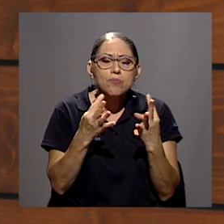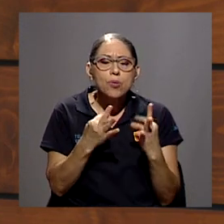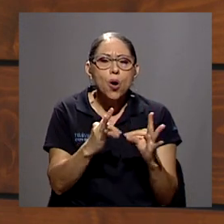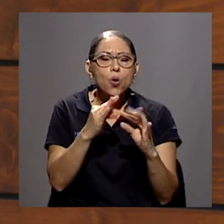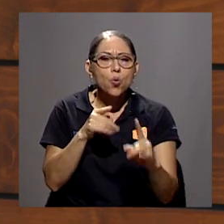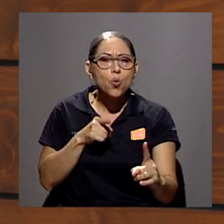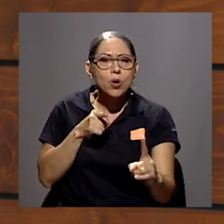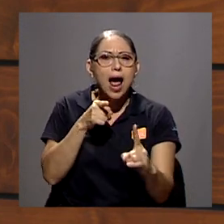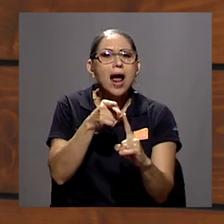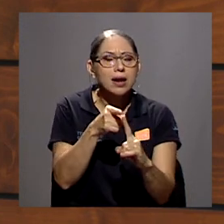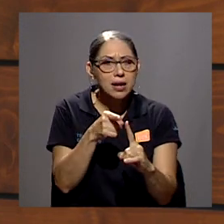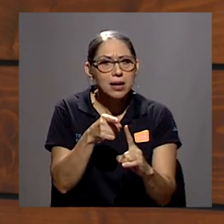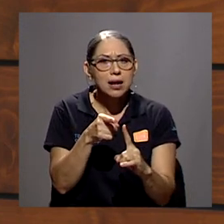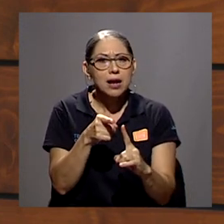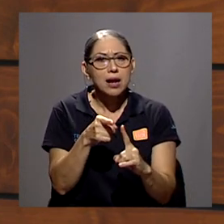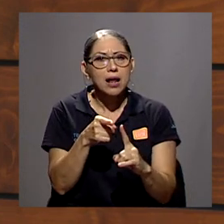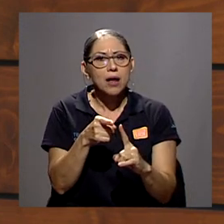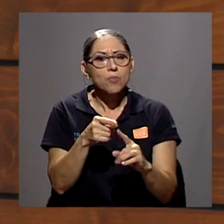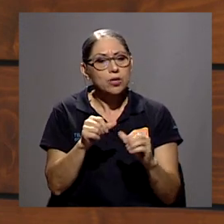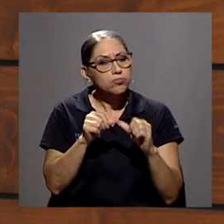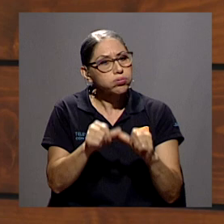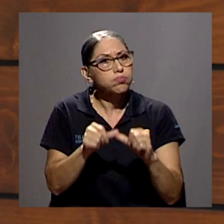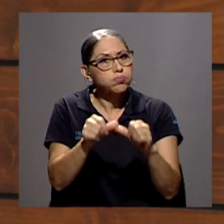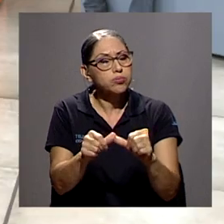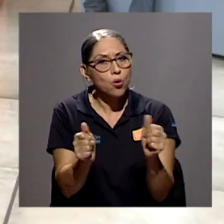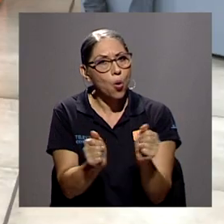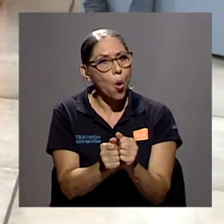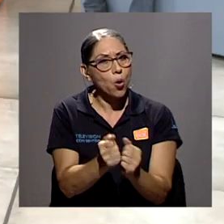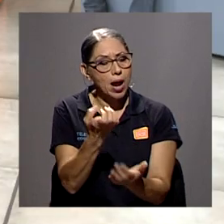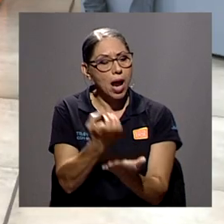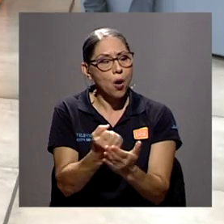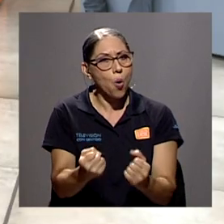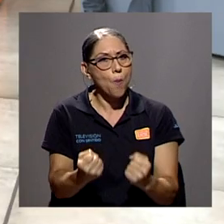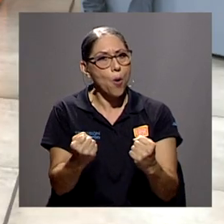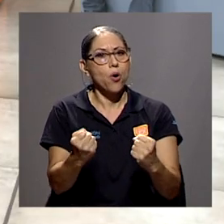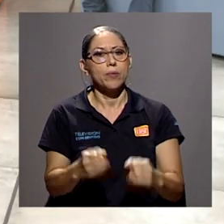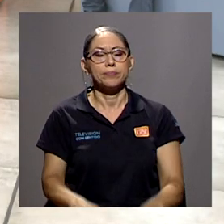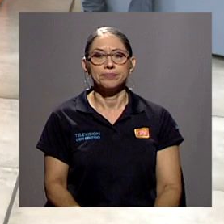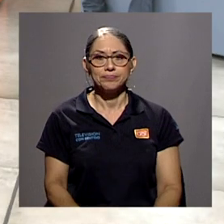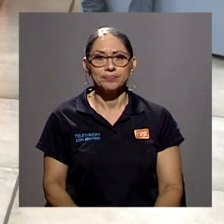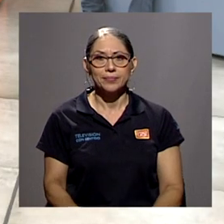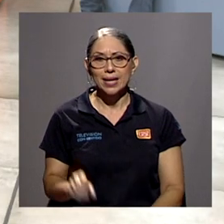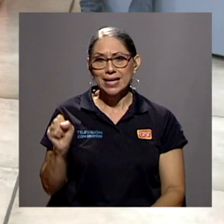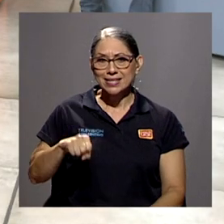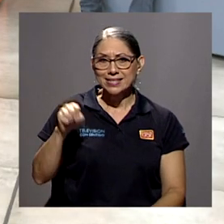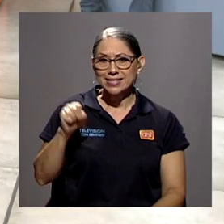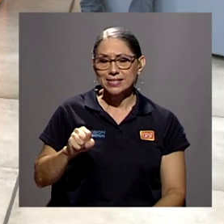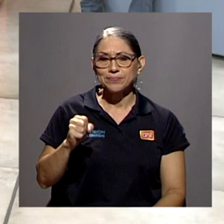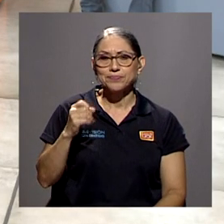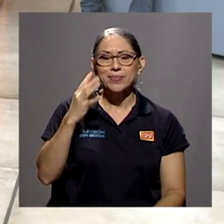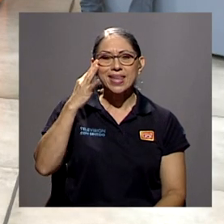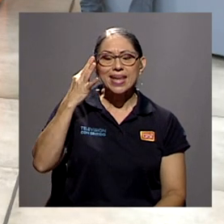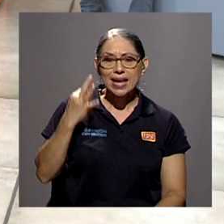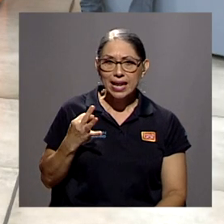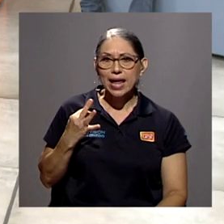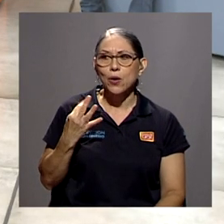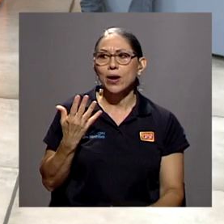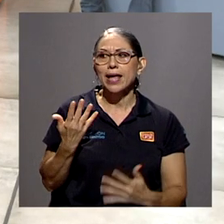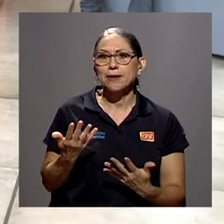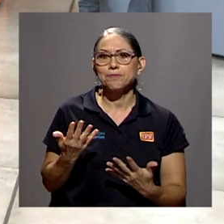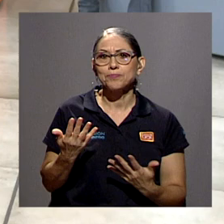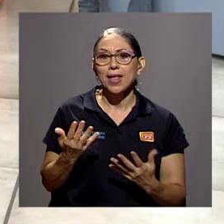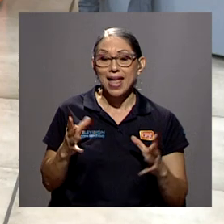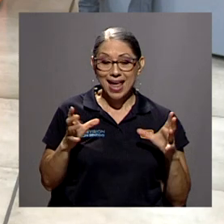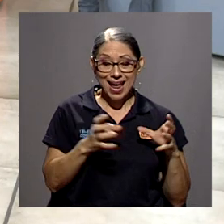sostenerlos desde una economía potente sí creo que bueno los el